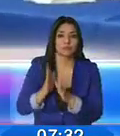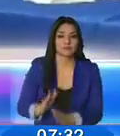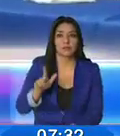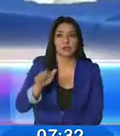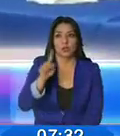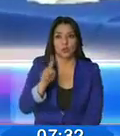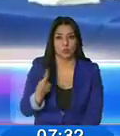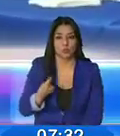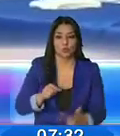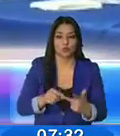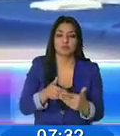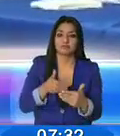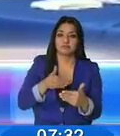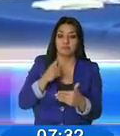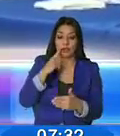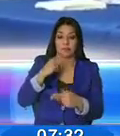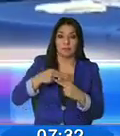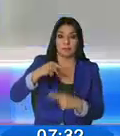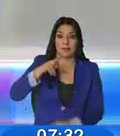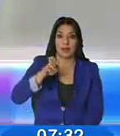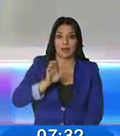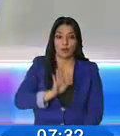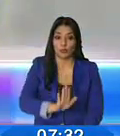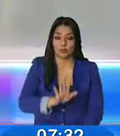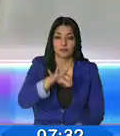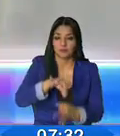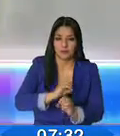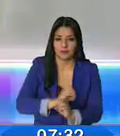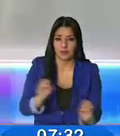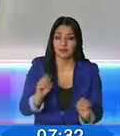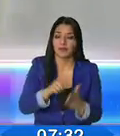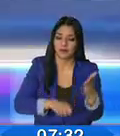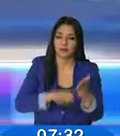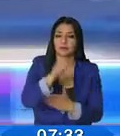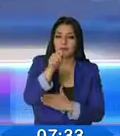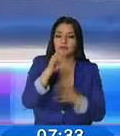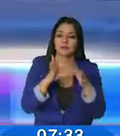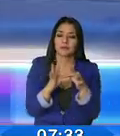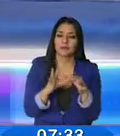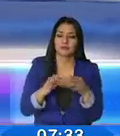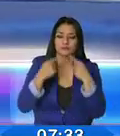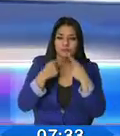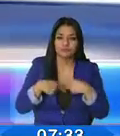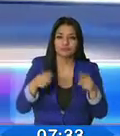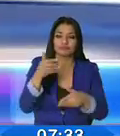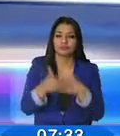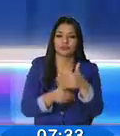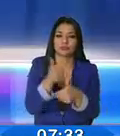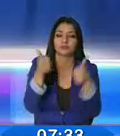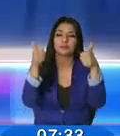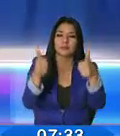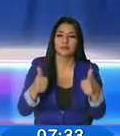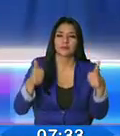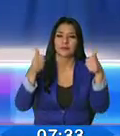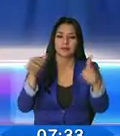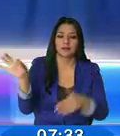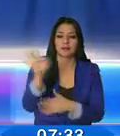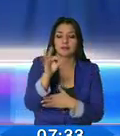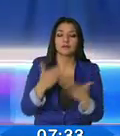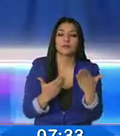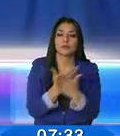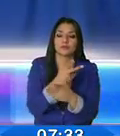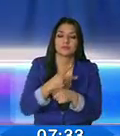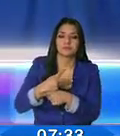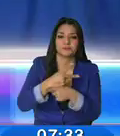y la abstención de Paul Salazar, aprobaron el texto de la convocatoria del proceso de postulación de los candidatos a lo que será el nuevo Consejo